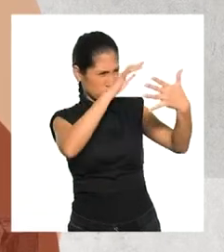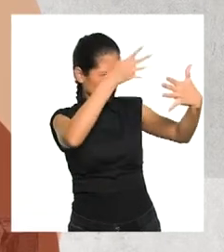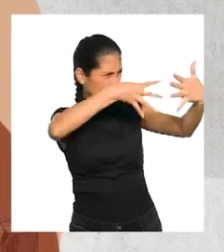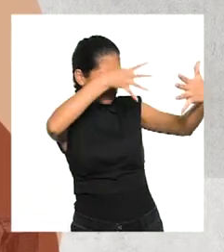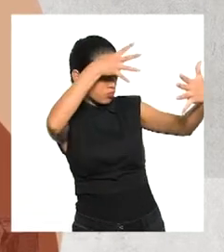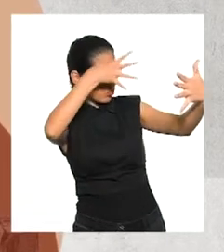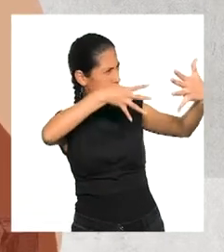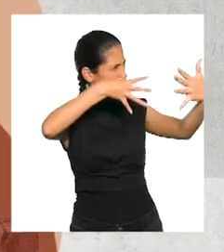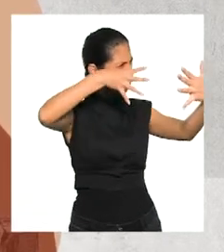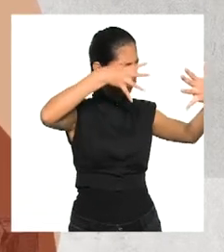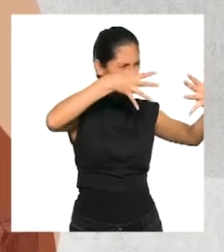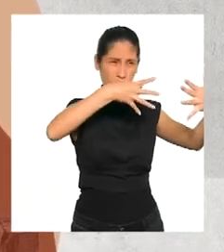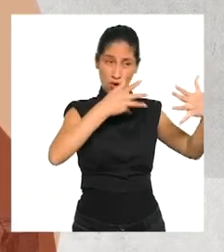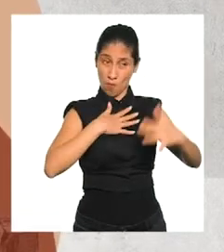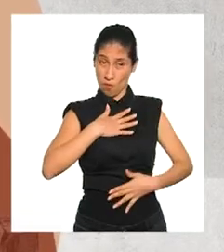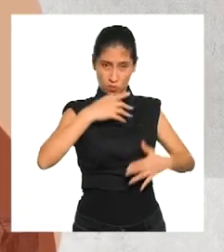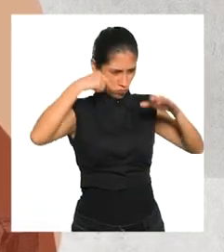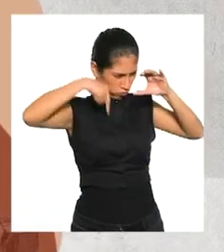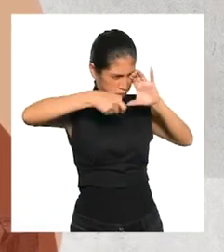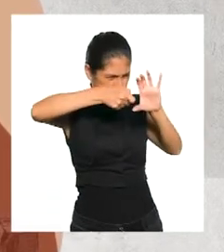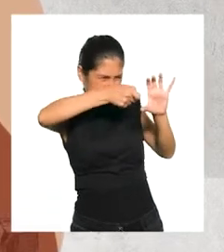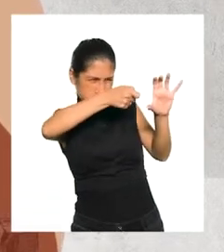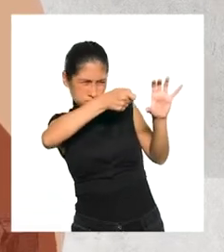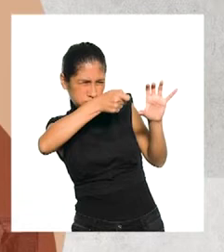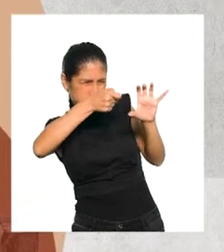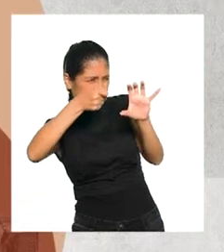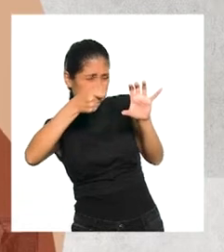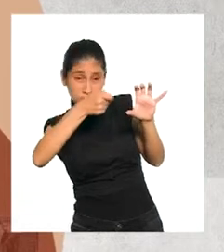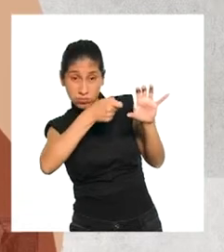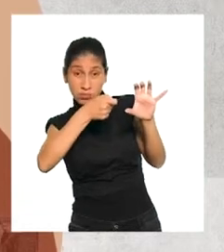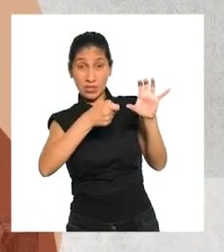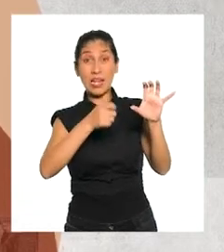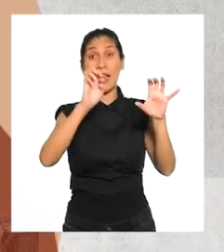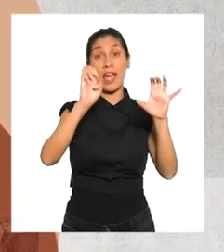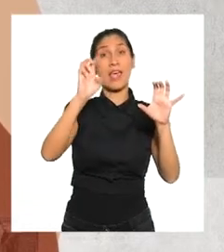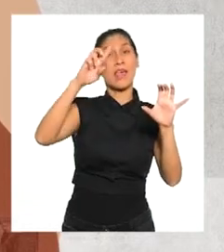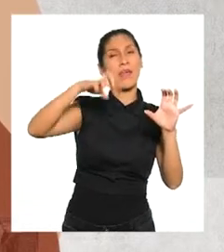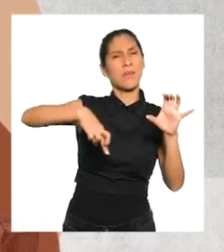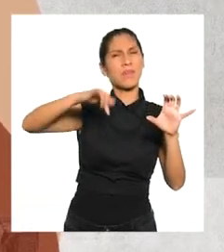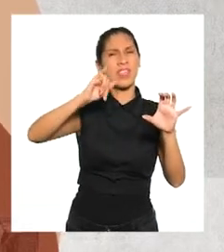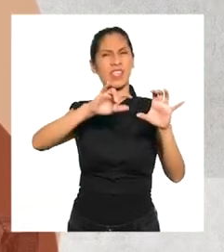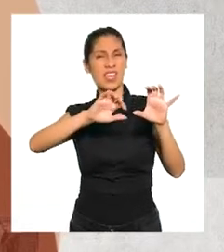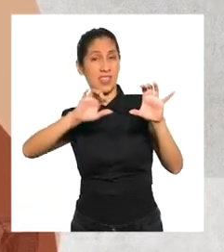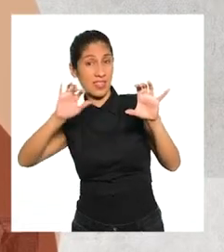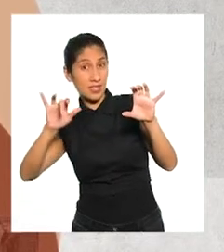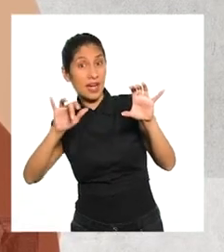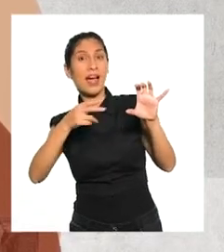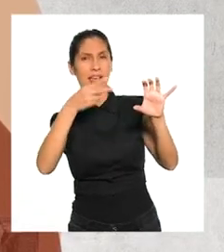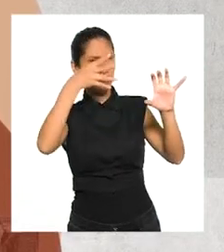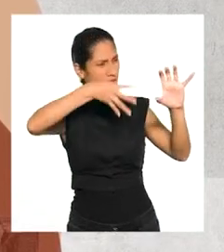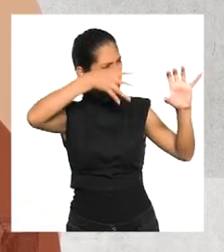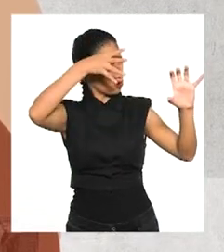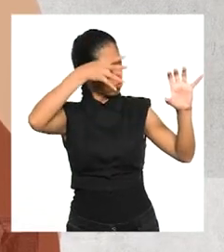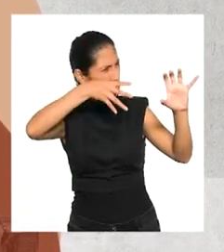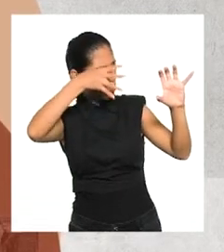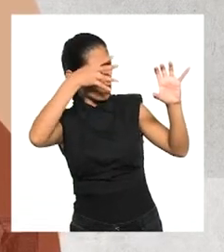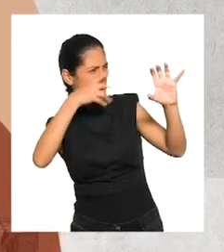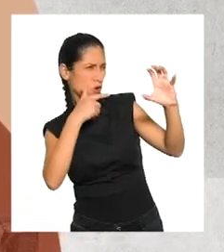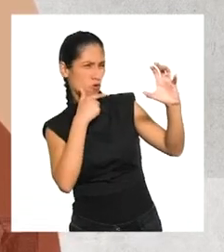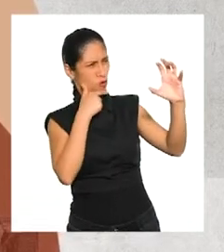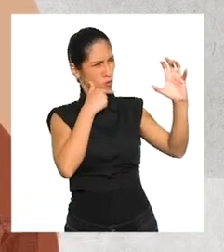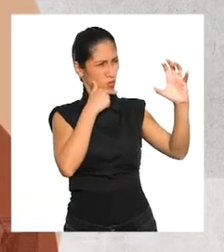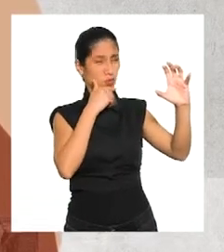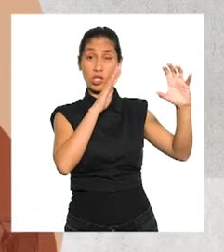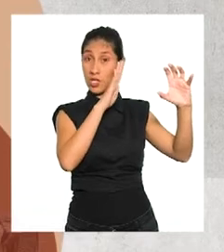Y entonces, la epigenética estudia los cambios en la función y, consecuentemente, en la expresión de